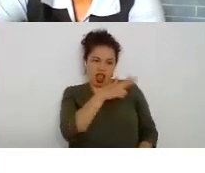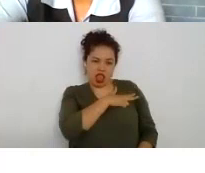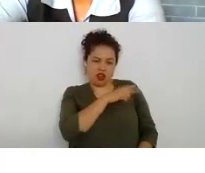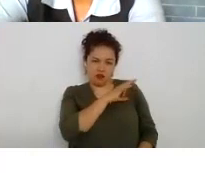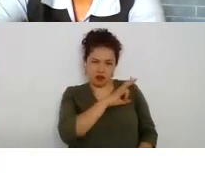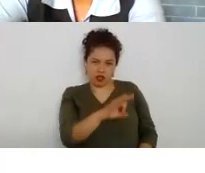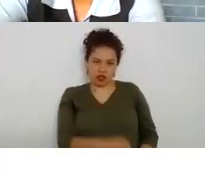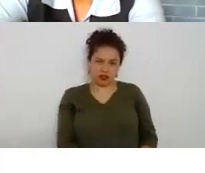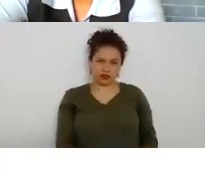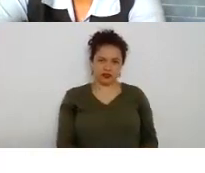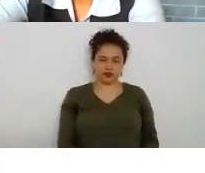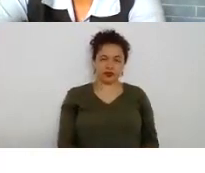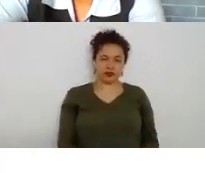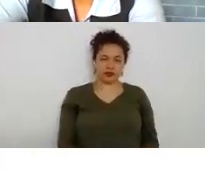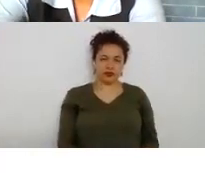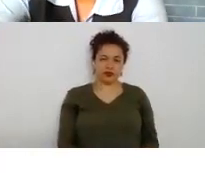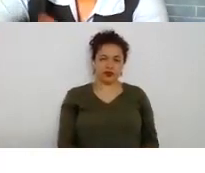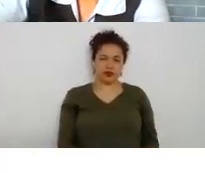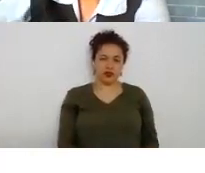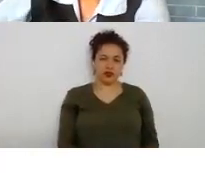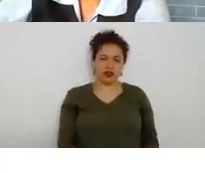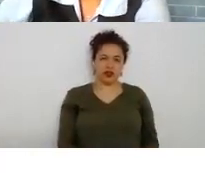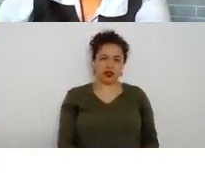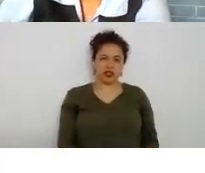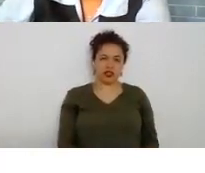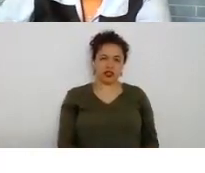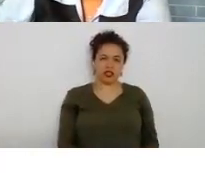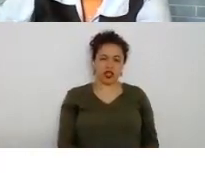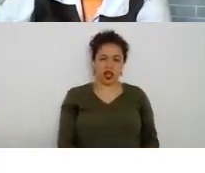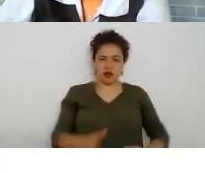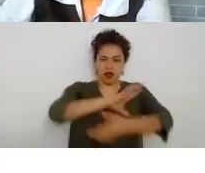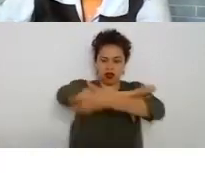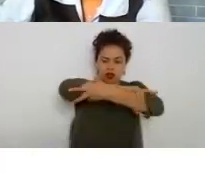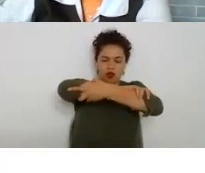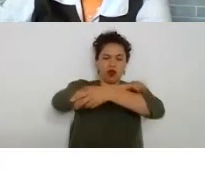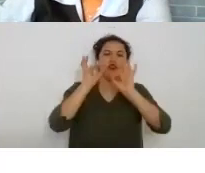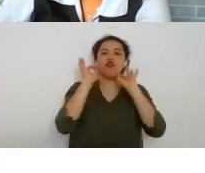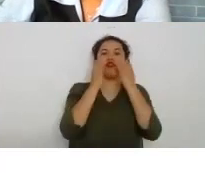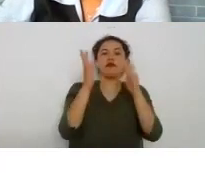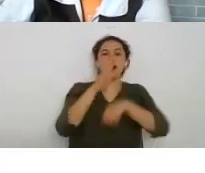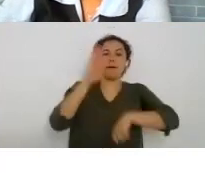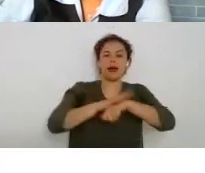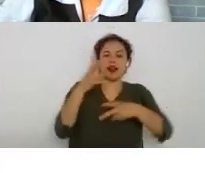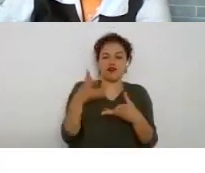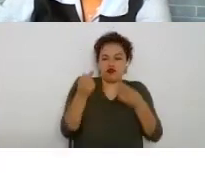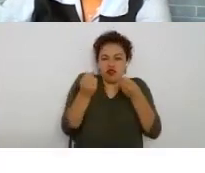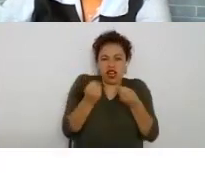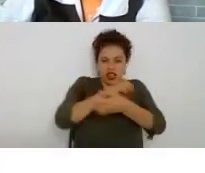manos o las muñecas. Exactamente. Además de esta parte, tenemos mayor agarre. ¿De